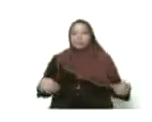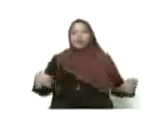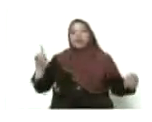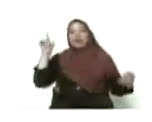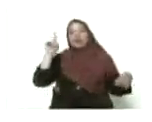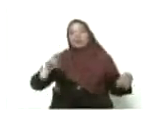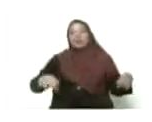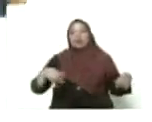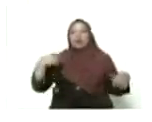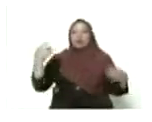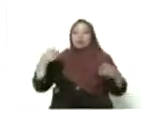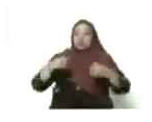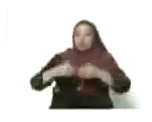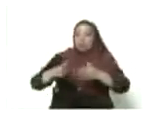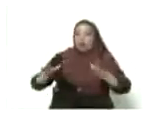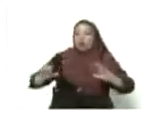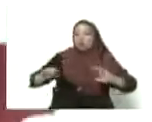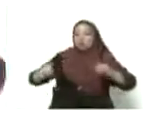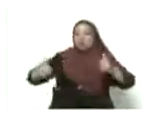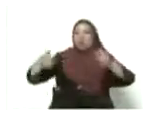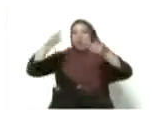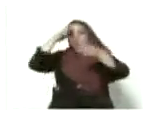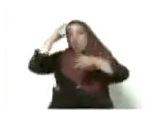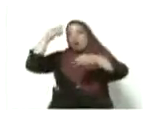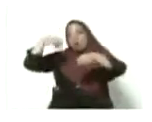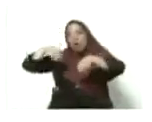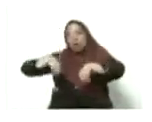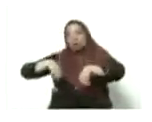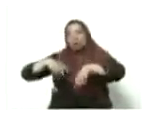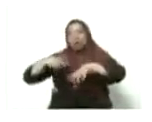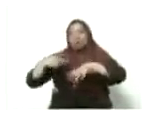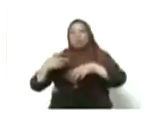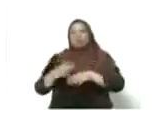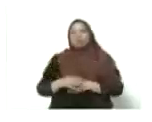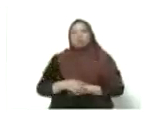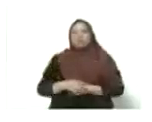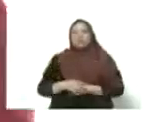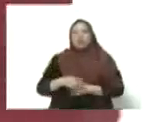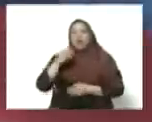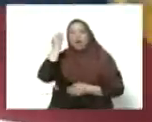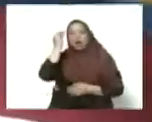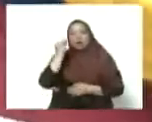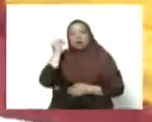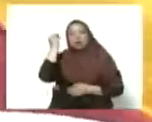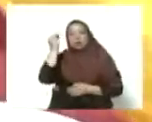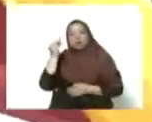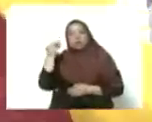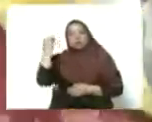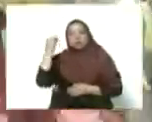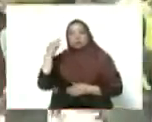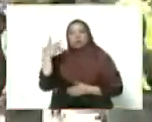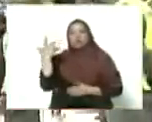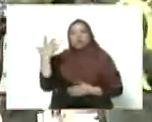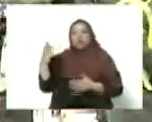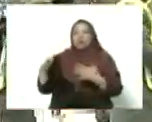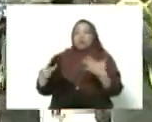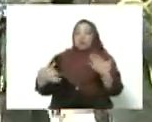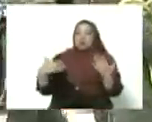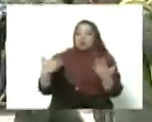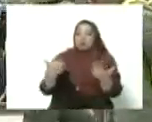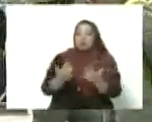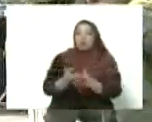peatonal estará abierto de acuerdo a los análisis que han llegado